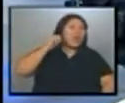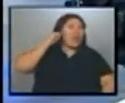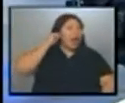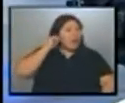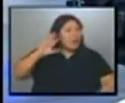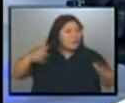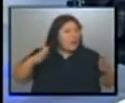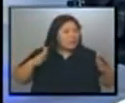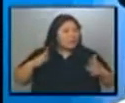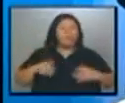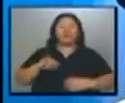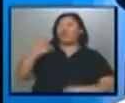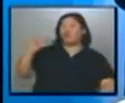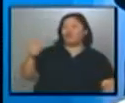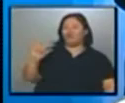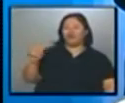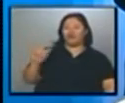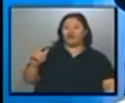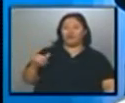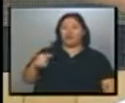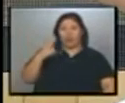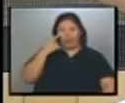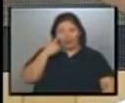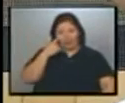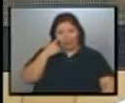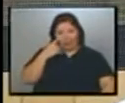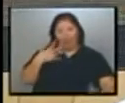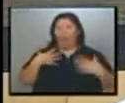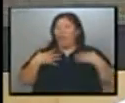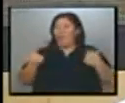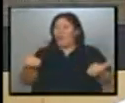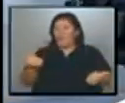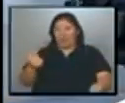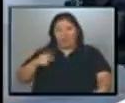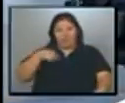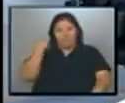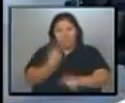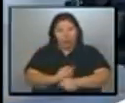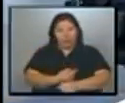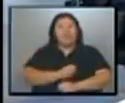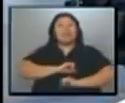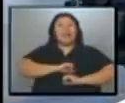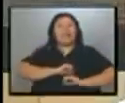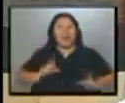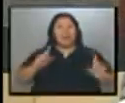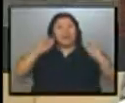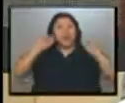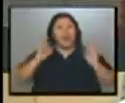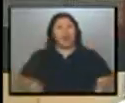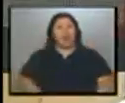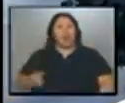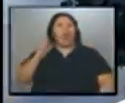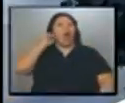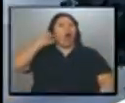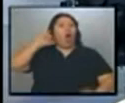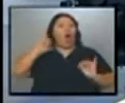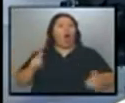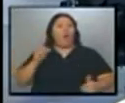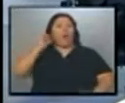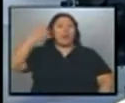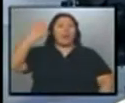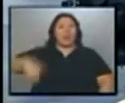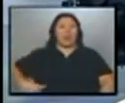shopping en Tailandia. Sí, esta es la hija no de Vilas. Lo indefendible. Defiende, él defiende todo, futbolistas, tenistas. No, porque es